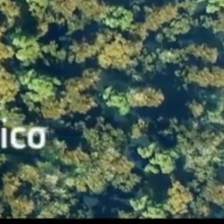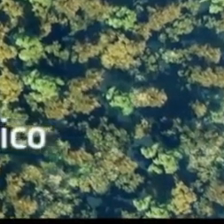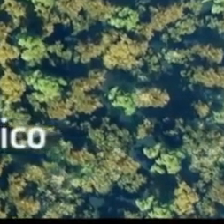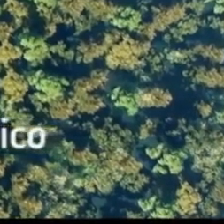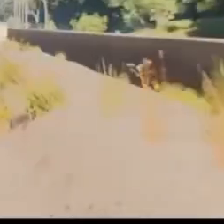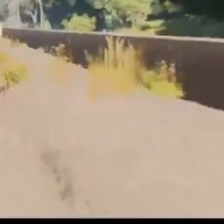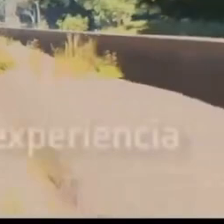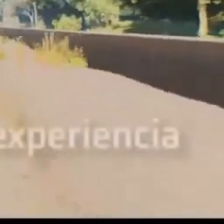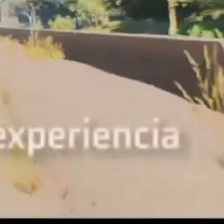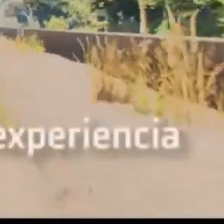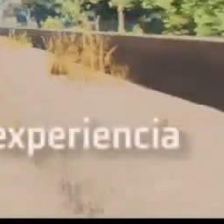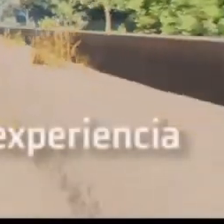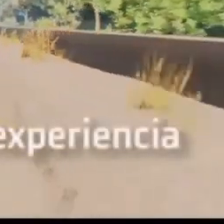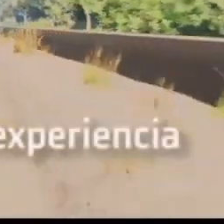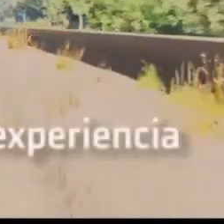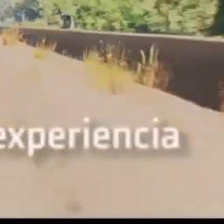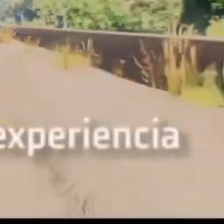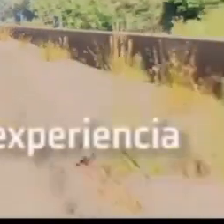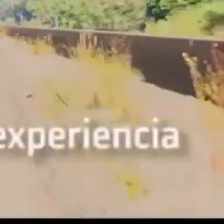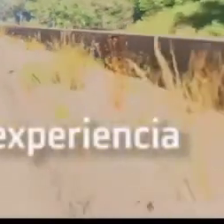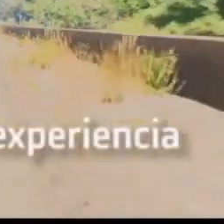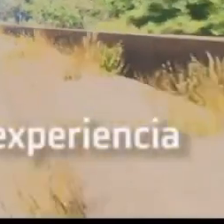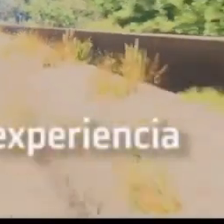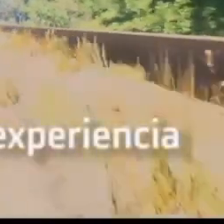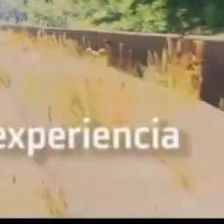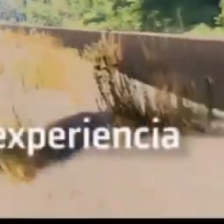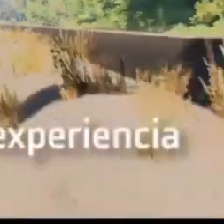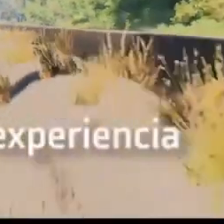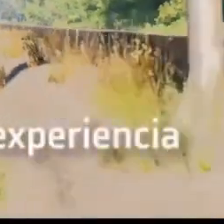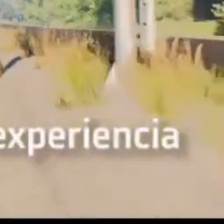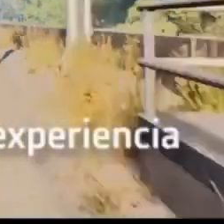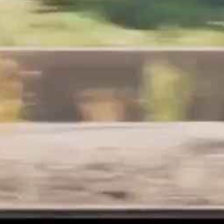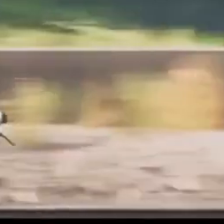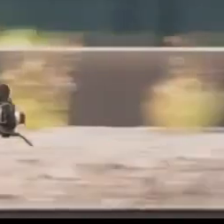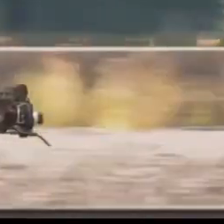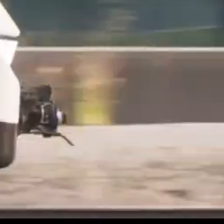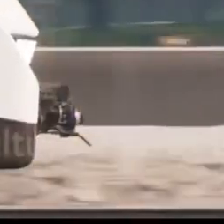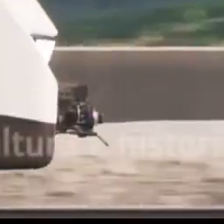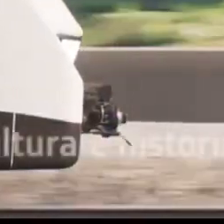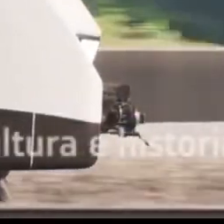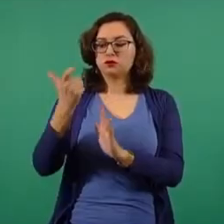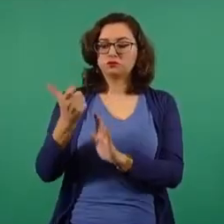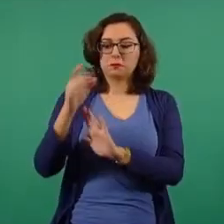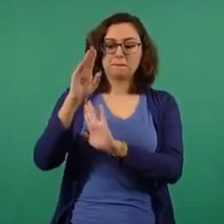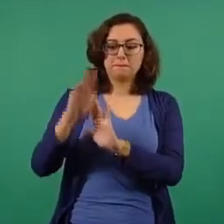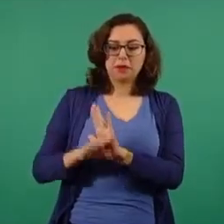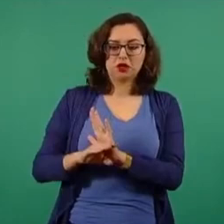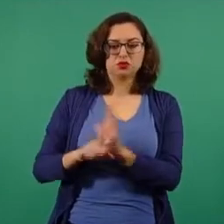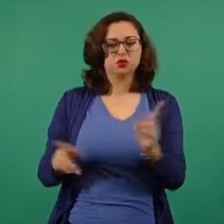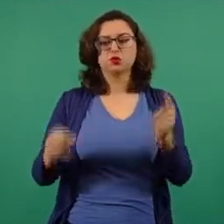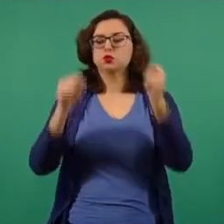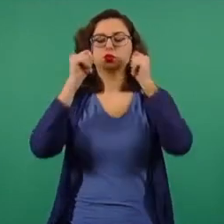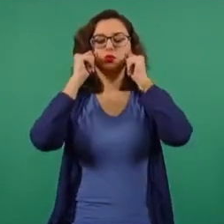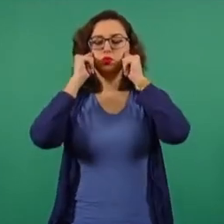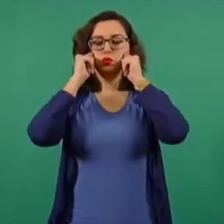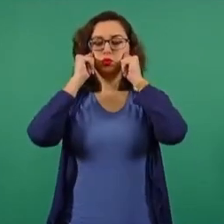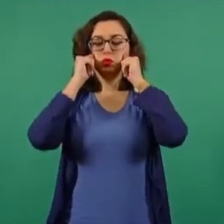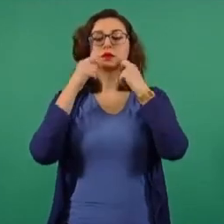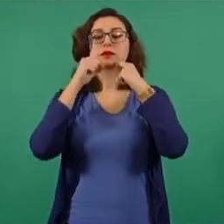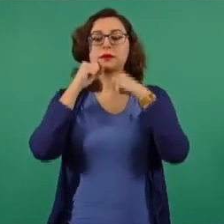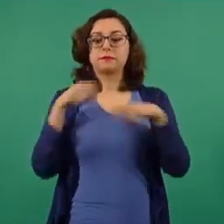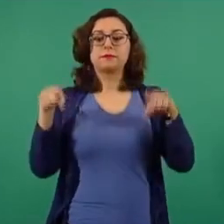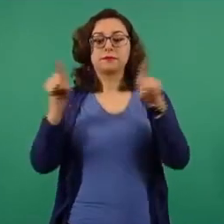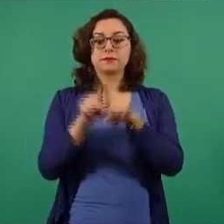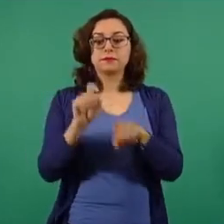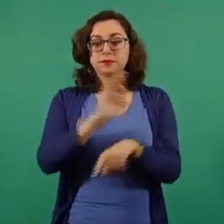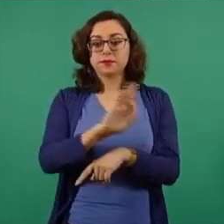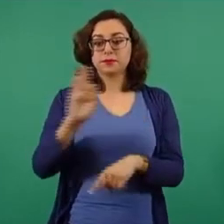2023 para iniciar pruebas del sistema, indicó Fonatur. Y también los tiempos de entrega.